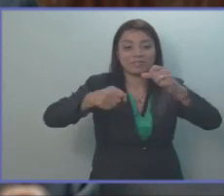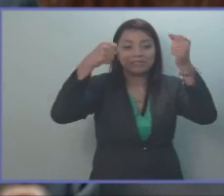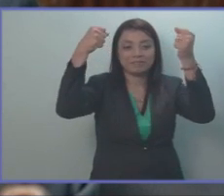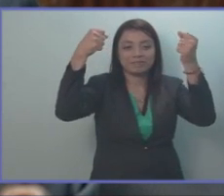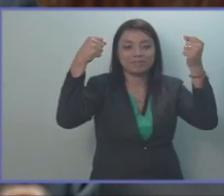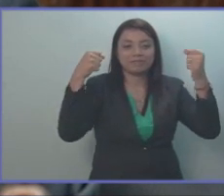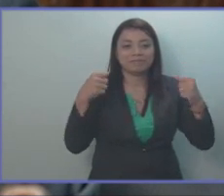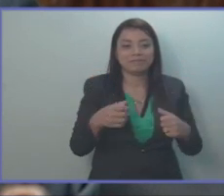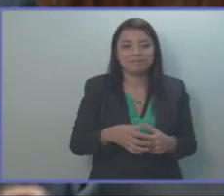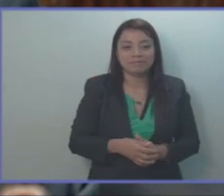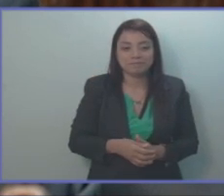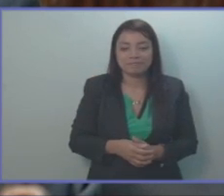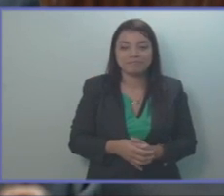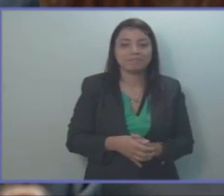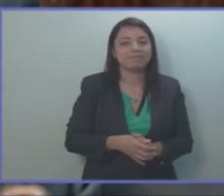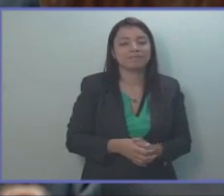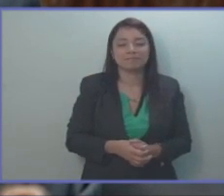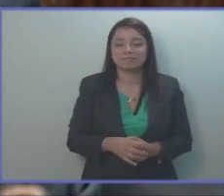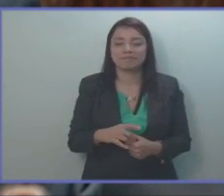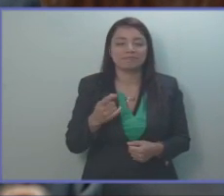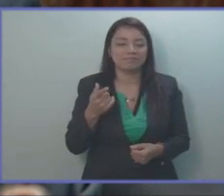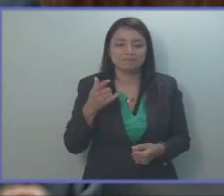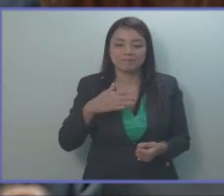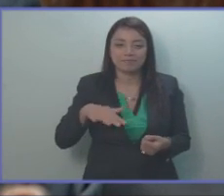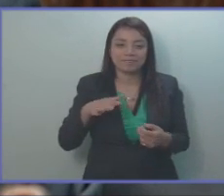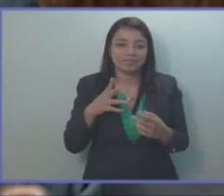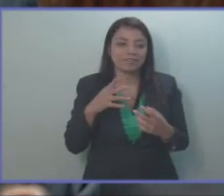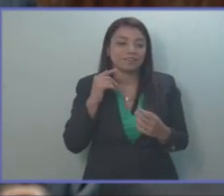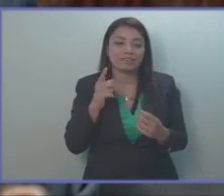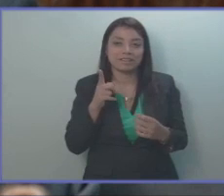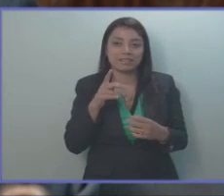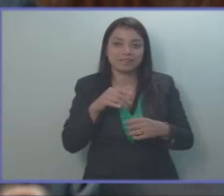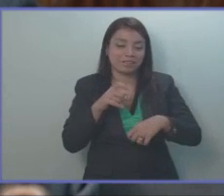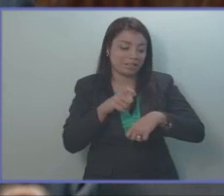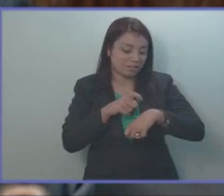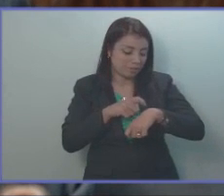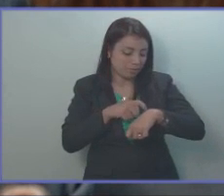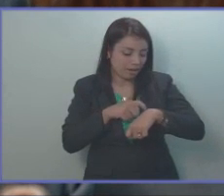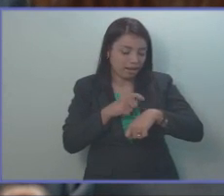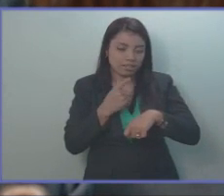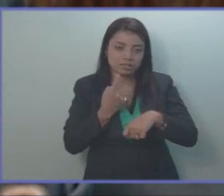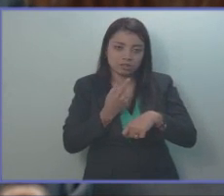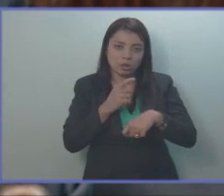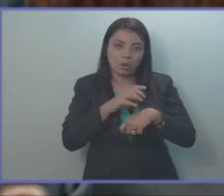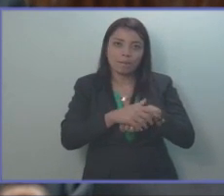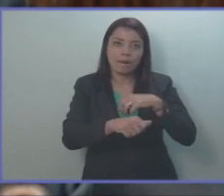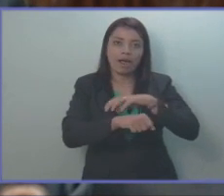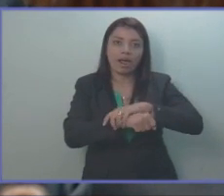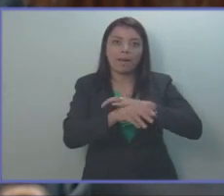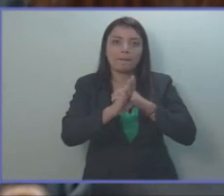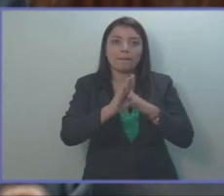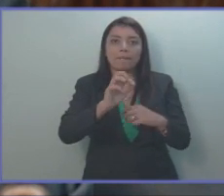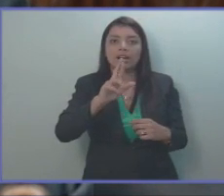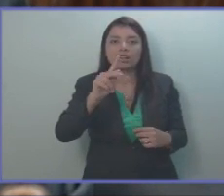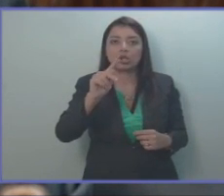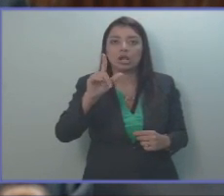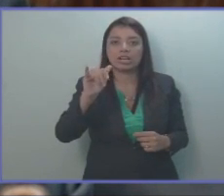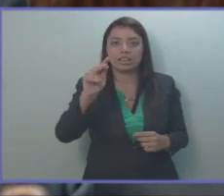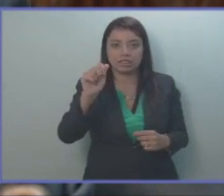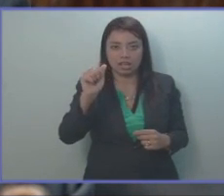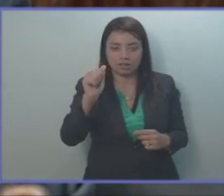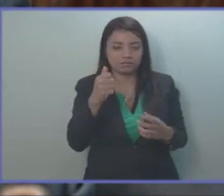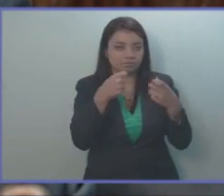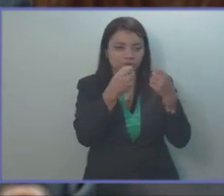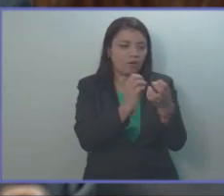granjas penitenciarias, centros intermedios y centros temporales de reclusión. Romanos 3, que las